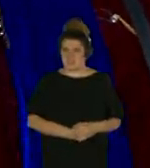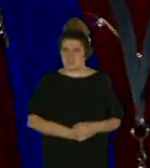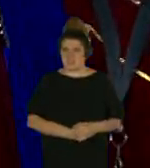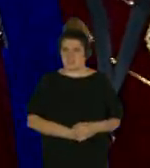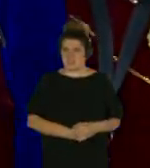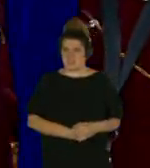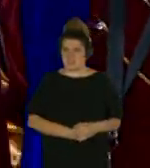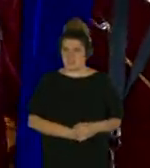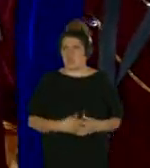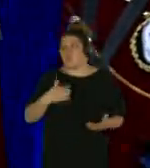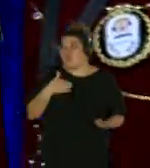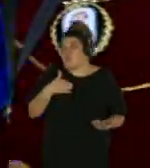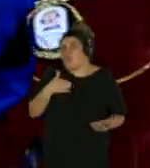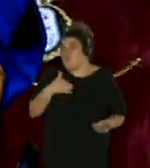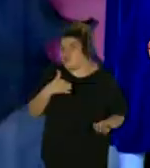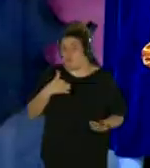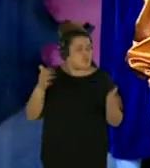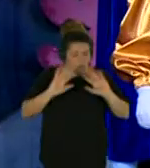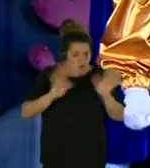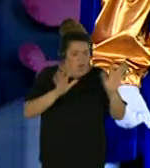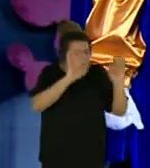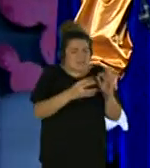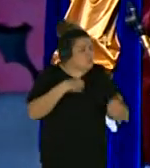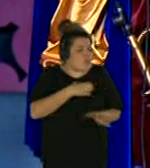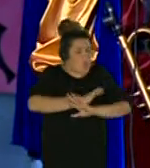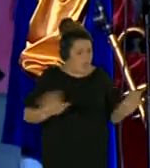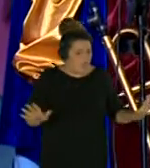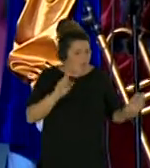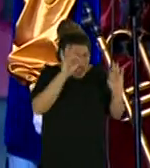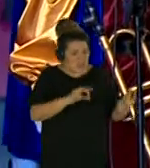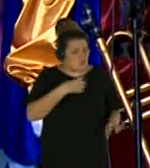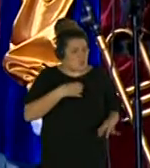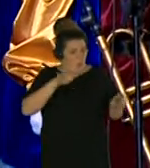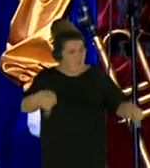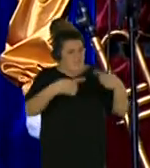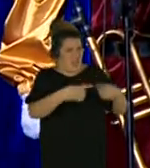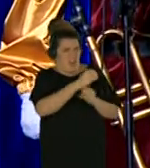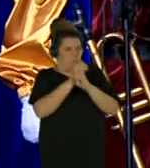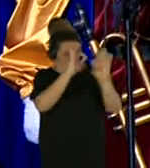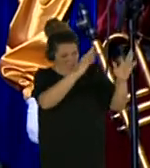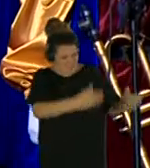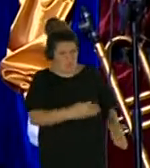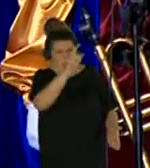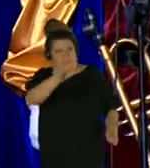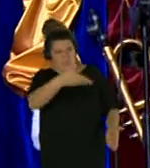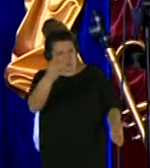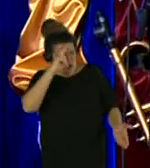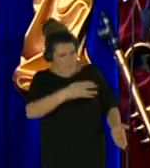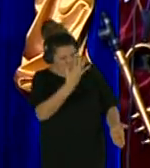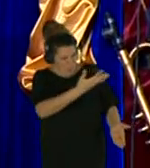Yo... No, ni yo ni nada. No se puede venir a cantar ahí a la final de las murgas por respeto al público,